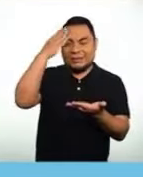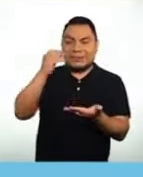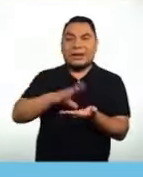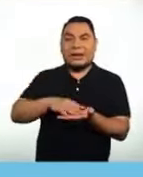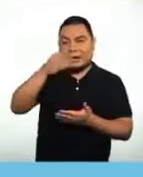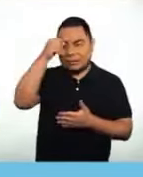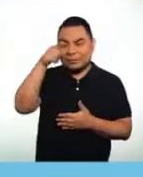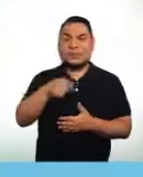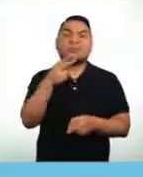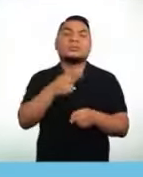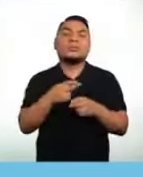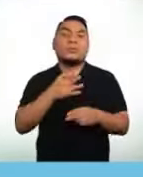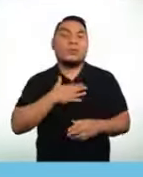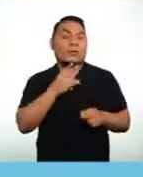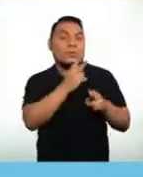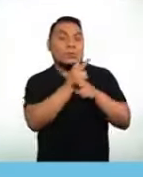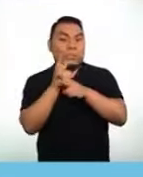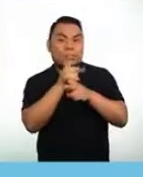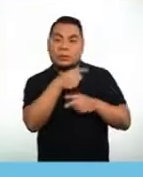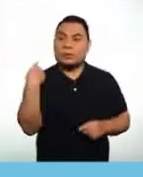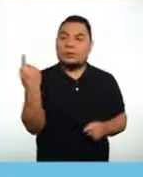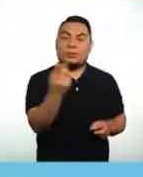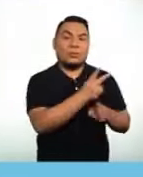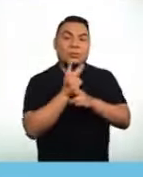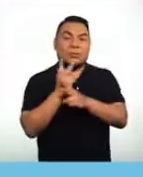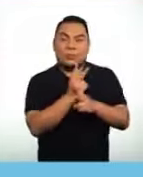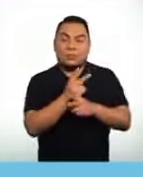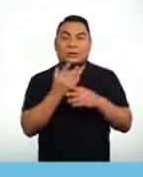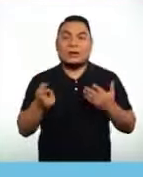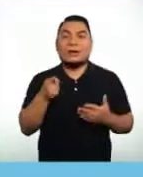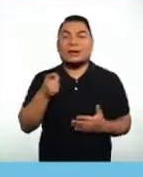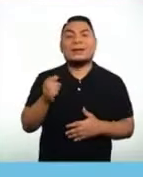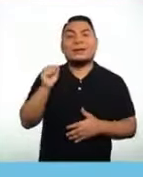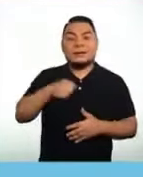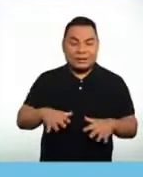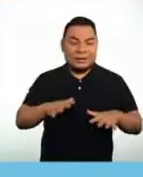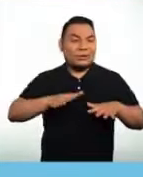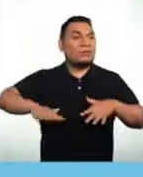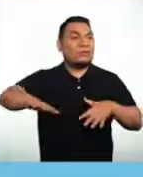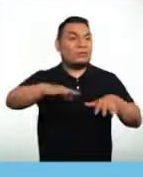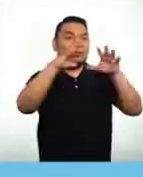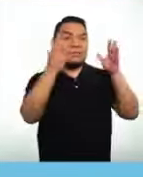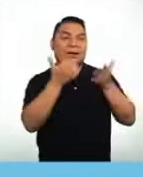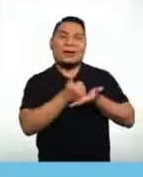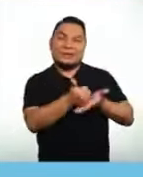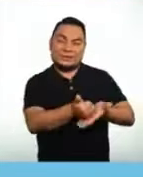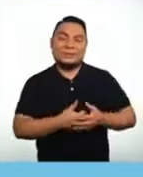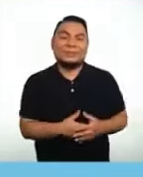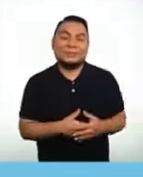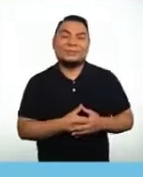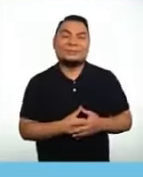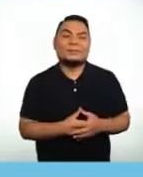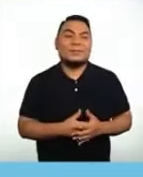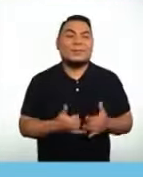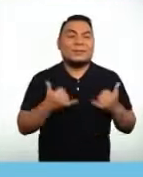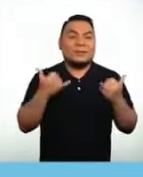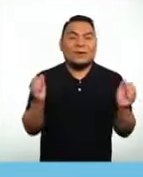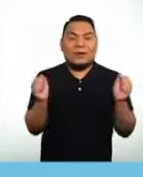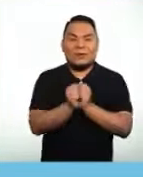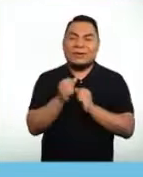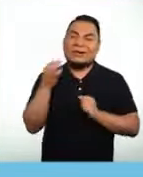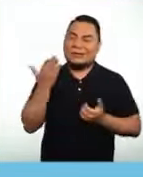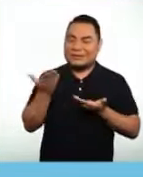de aprendizaje llamada Me Cuido, Nos Cuidamos y a Nuestra Madre Tierra Ayudamos.